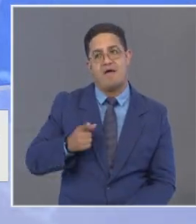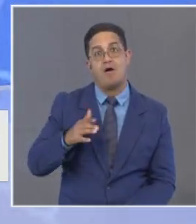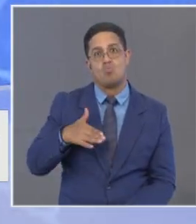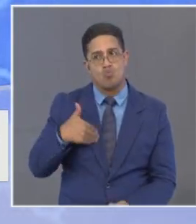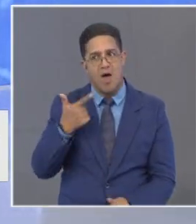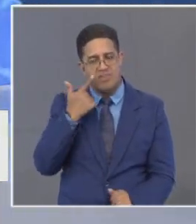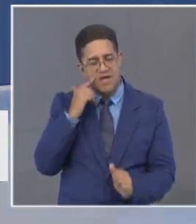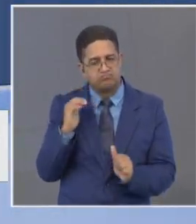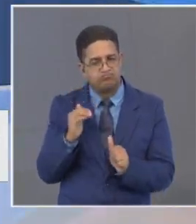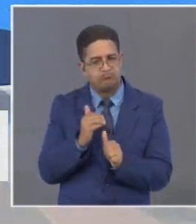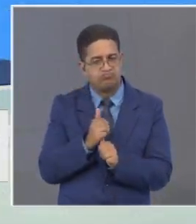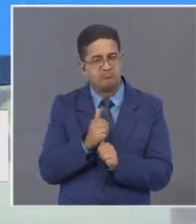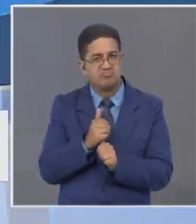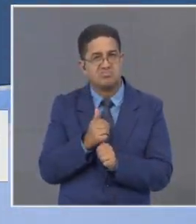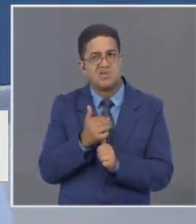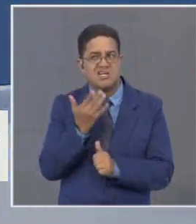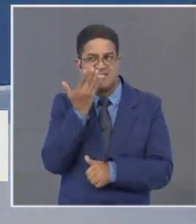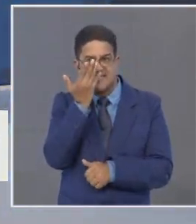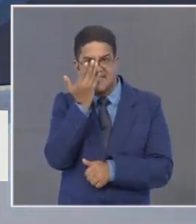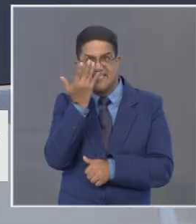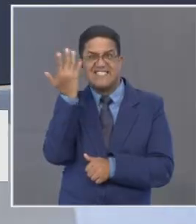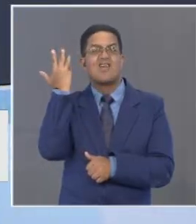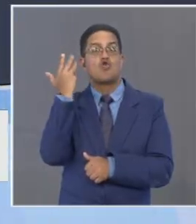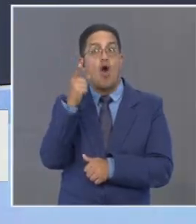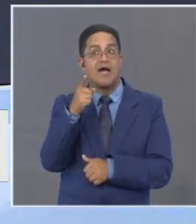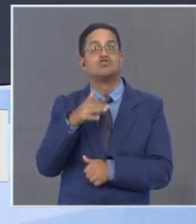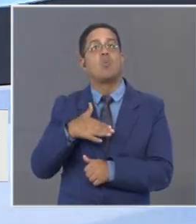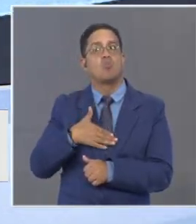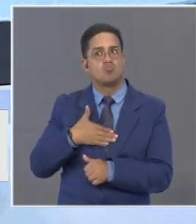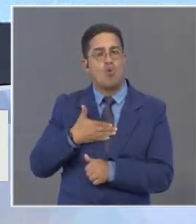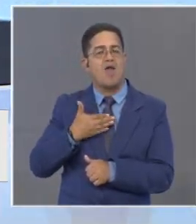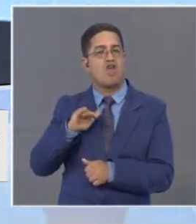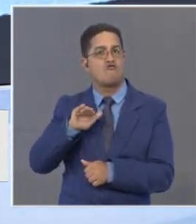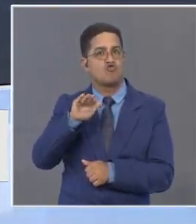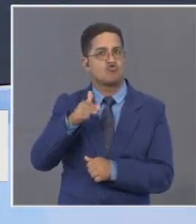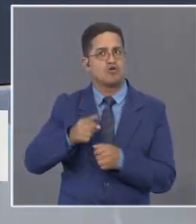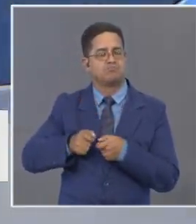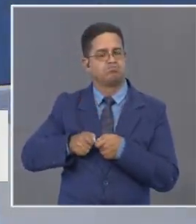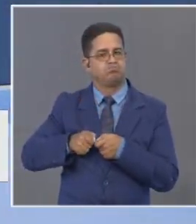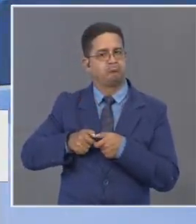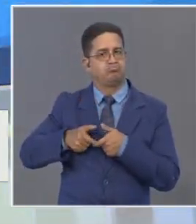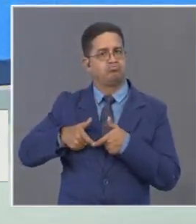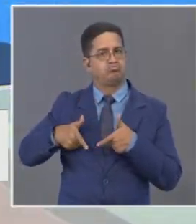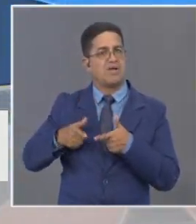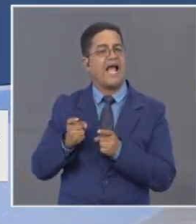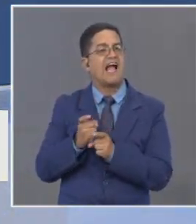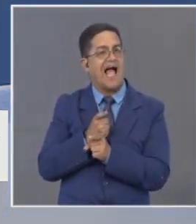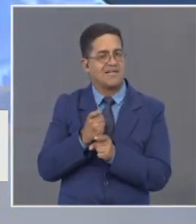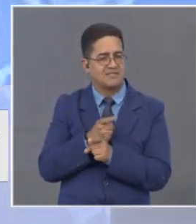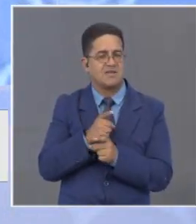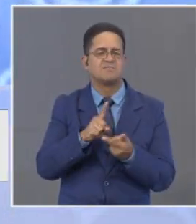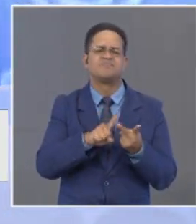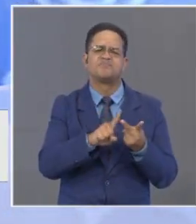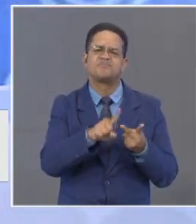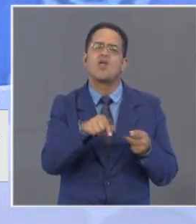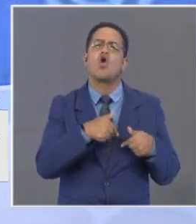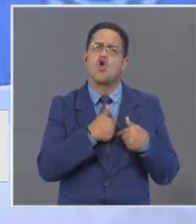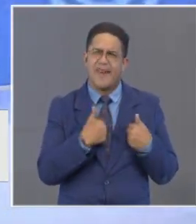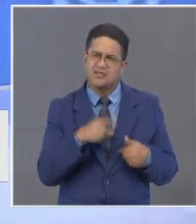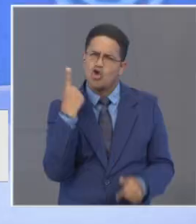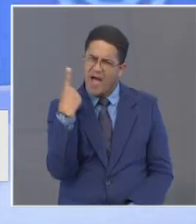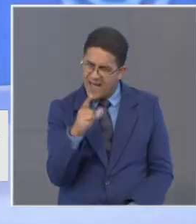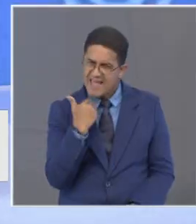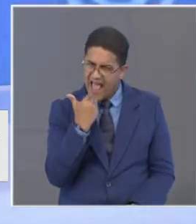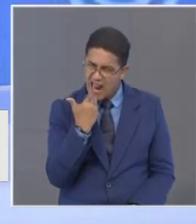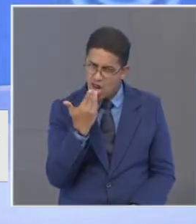con 4 o 5 años de anticipación que Sí. se puede formar un tumor o un cáncer Sí. en esta zona. ¿En cardiología hay Sí. algo parecido?